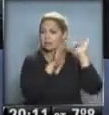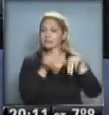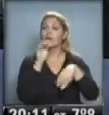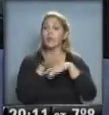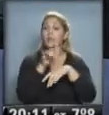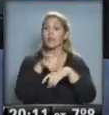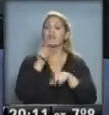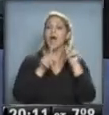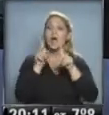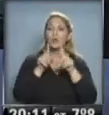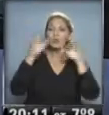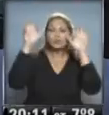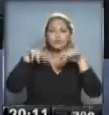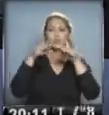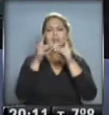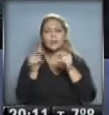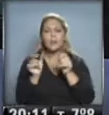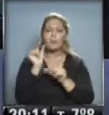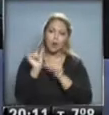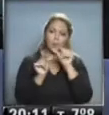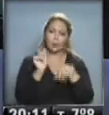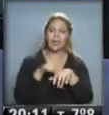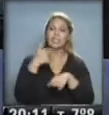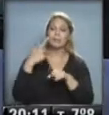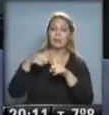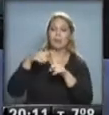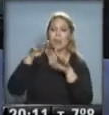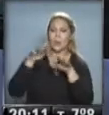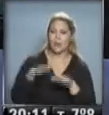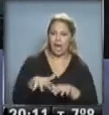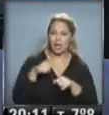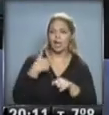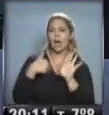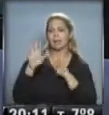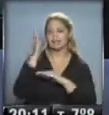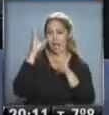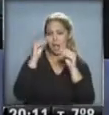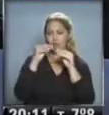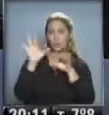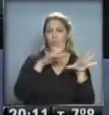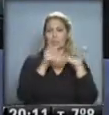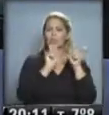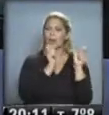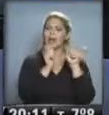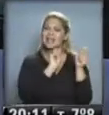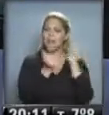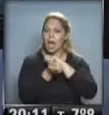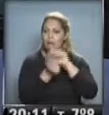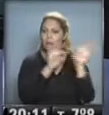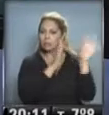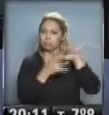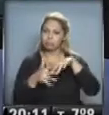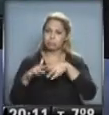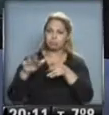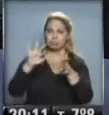provocar algunos chaparrones en forma aislada y posterior descenso de las temperaturas muy importante a partir de la noche cuando el viento cambia al sector sur de regular intensidad